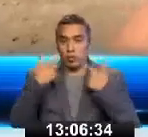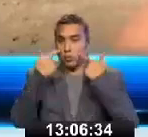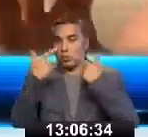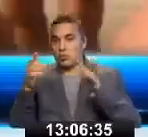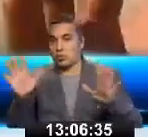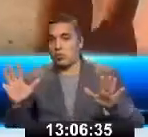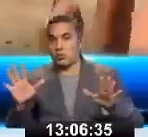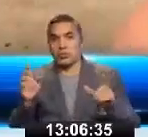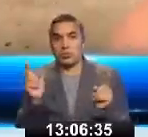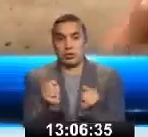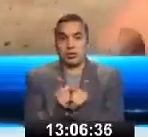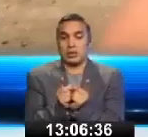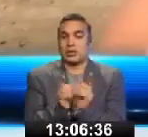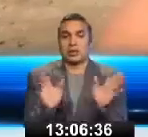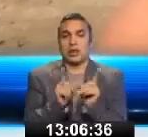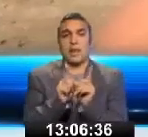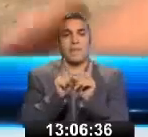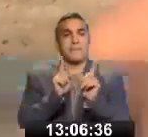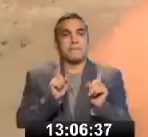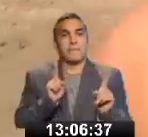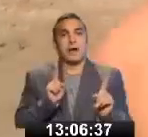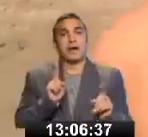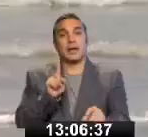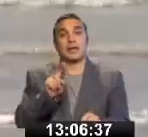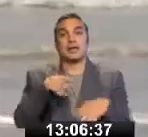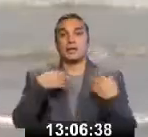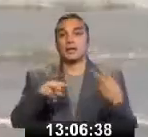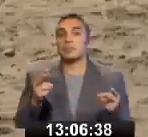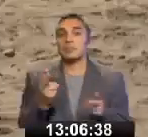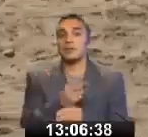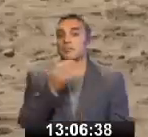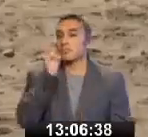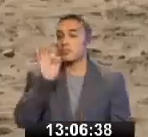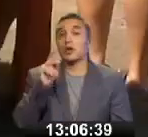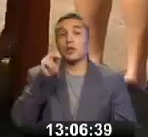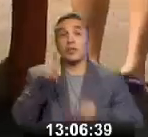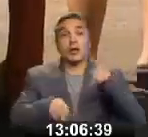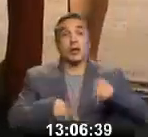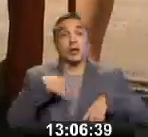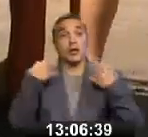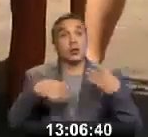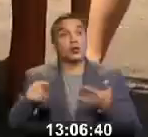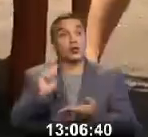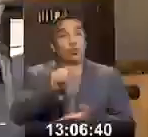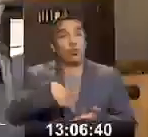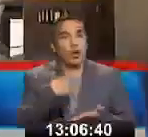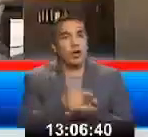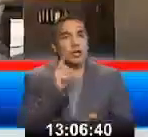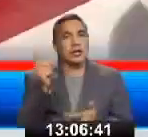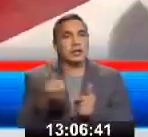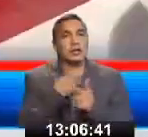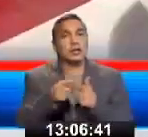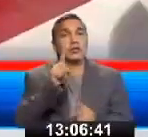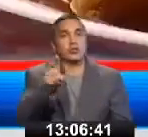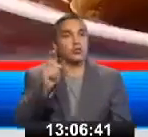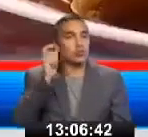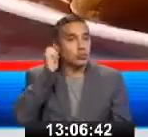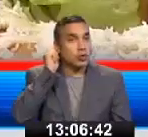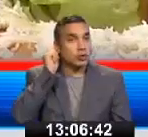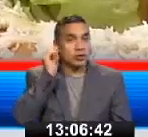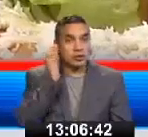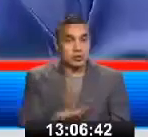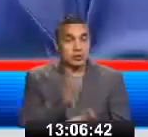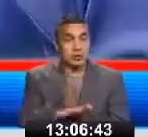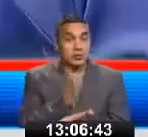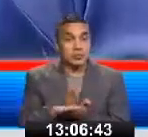y no andar muy juntos, muy apegados, porque eso ya me olvidó. Playas es el principal balneario de Guayas y en ese sentido las mujeres que preparan las